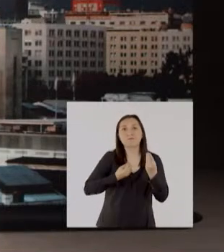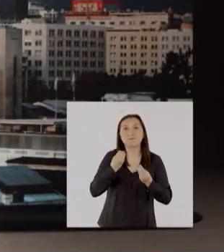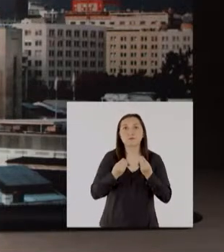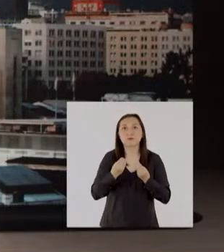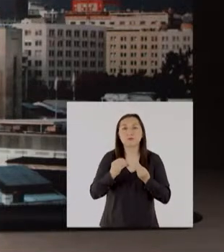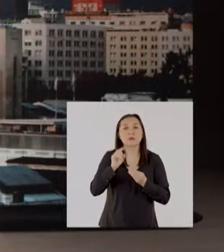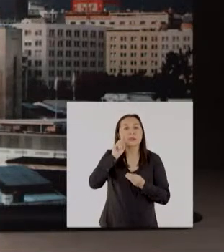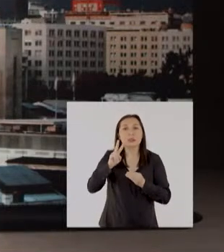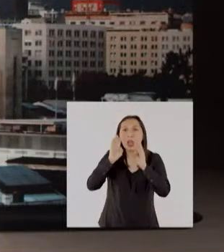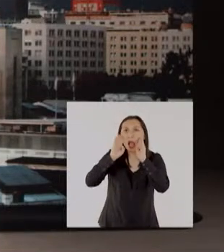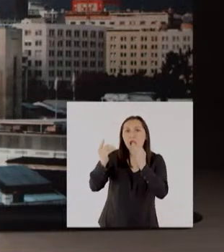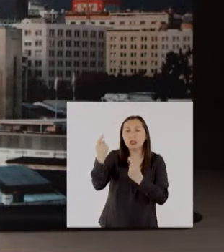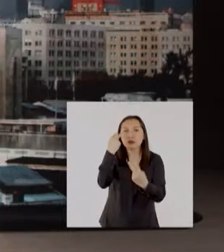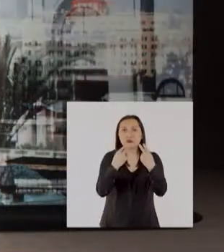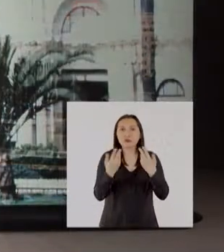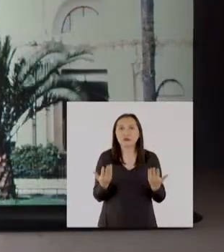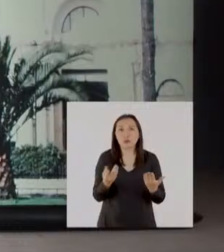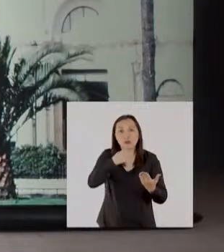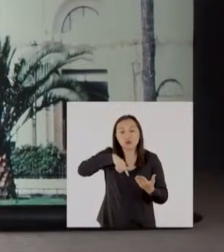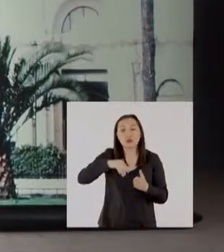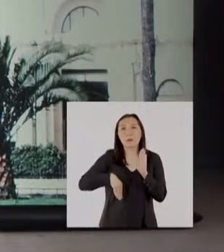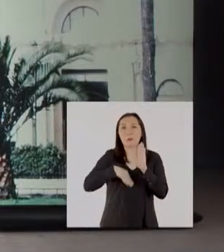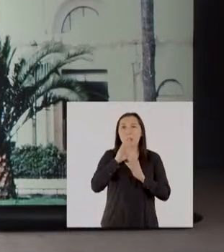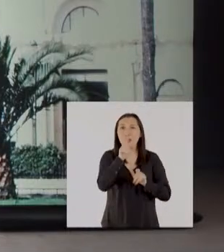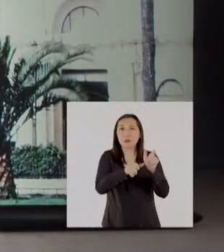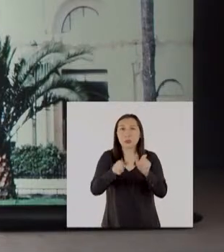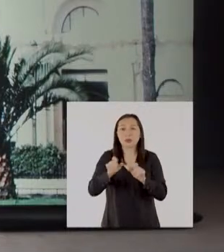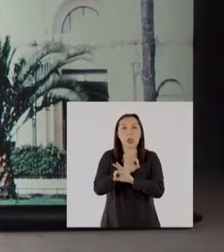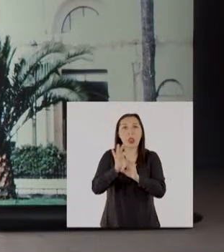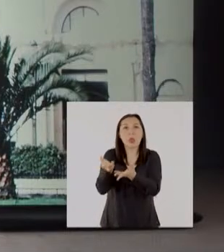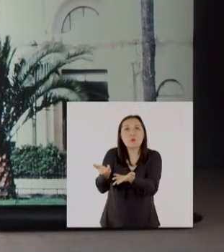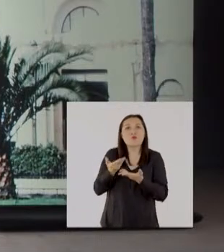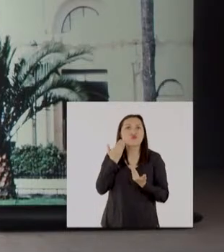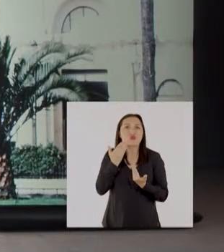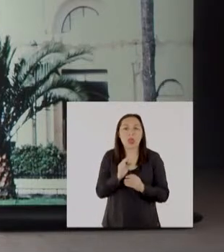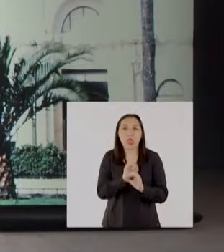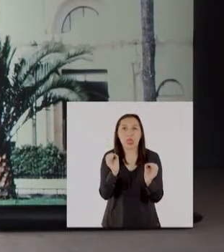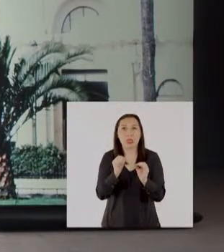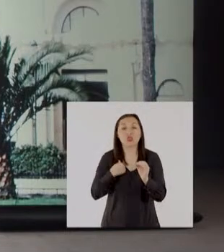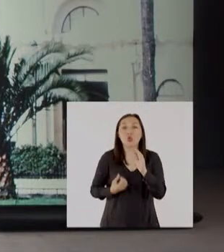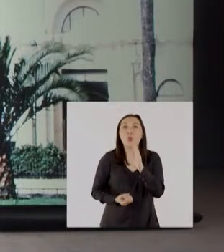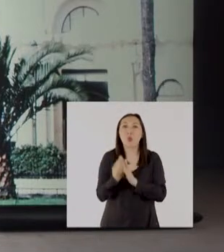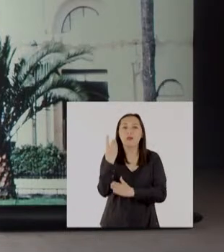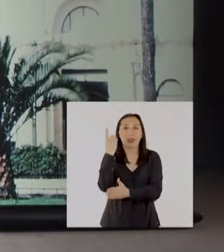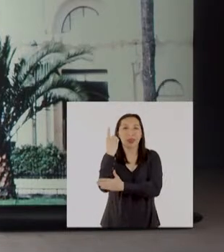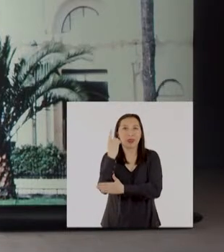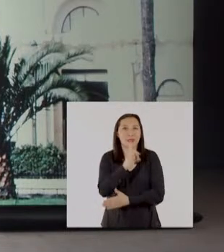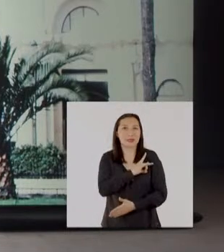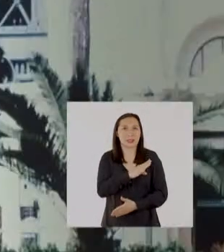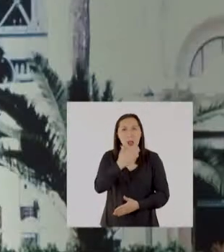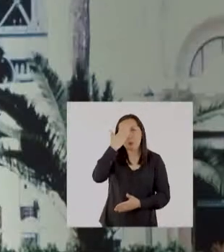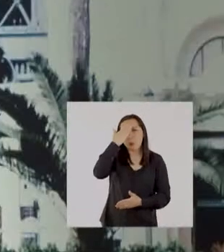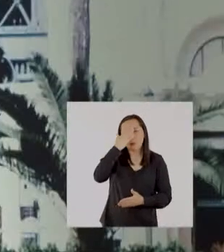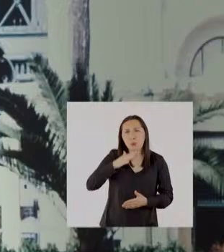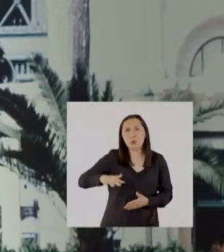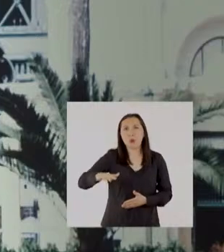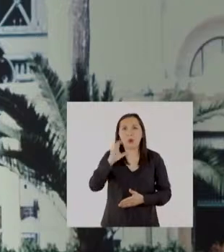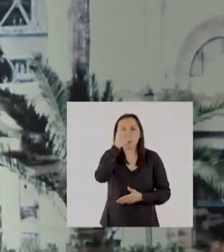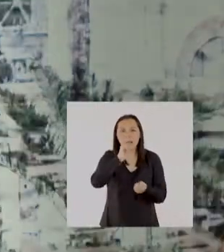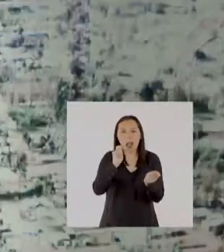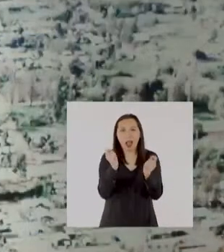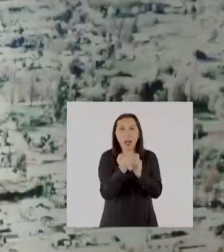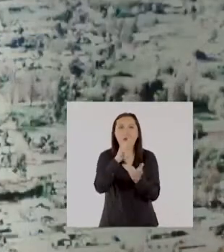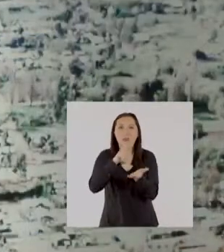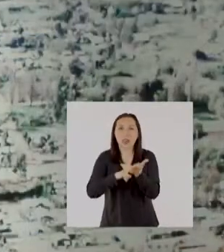incertidumbre por no ser escuchados somos esa mayoría que nadie le ha regalado nada soy la nueva derecha chilena una popular